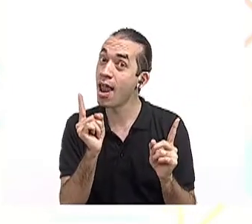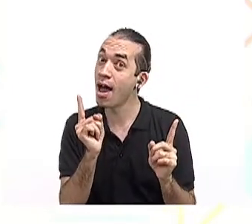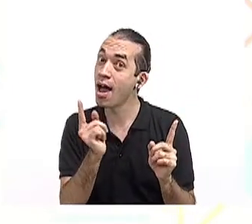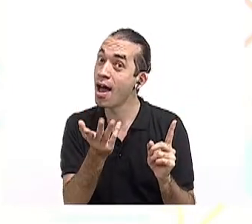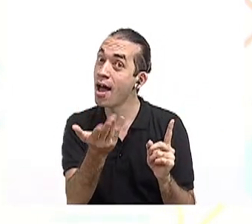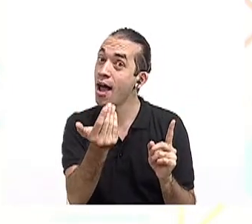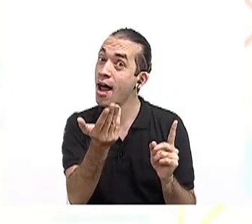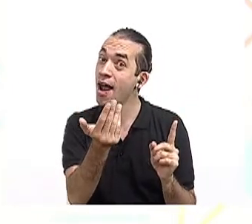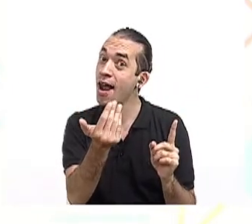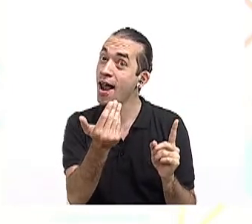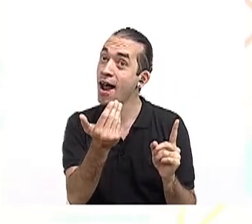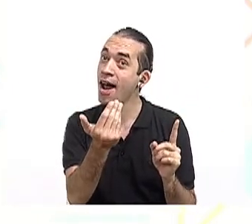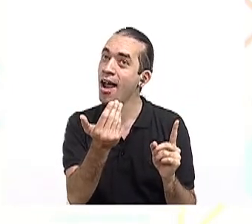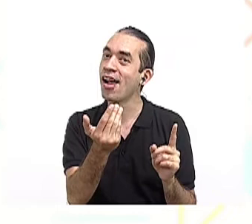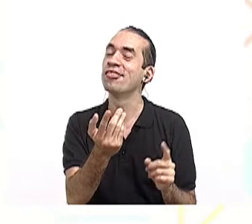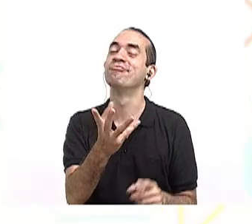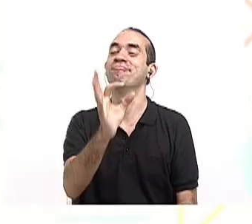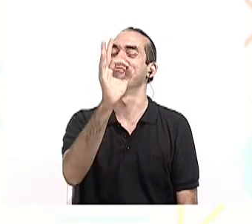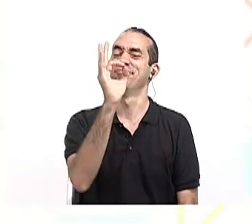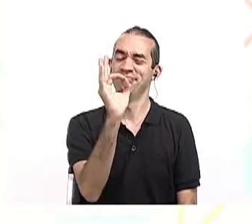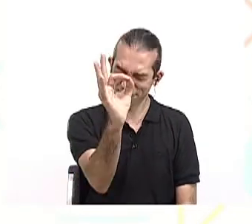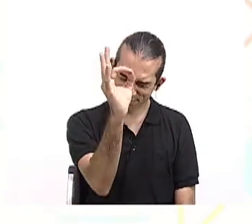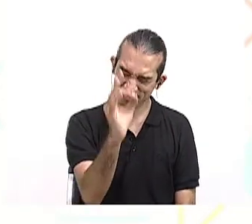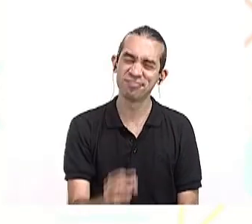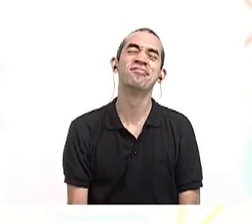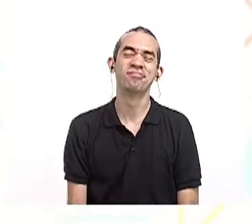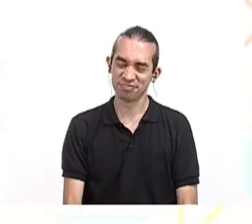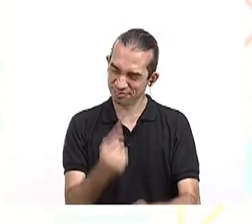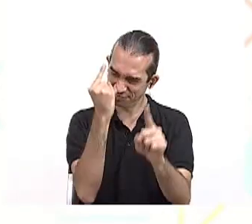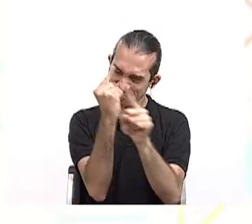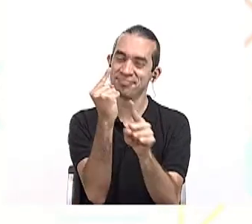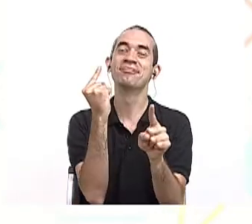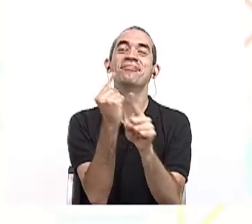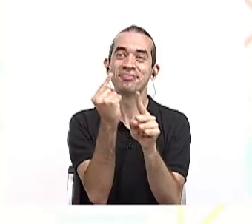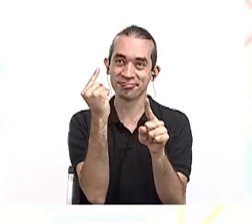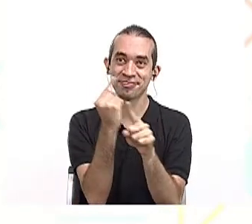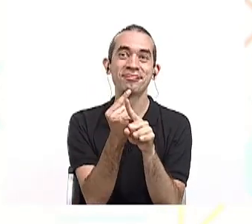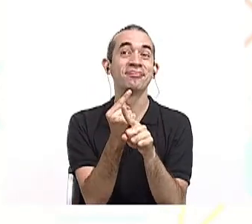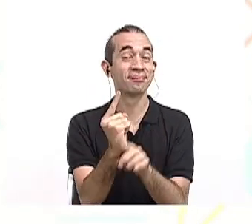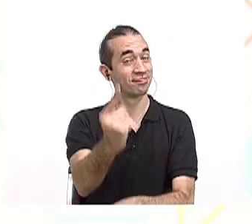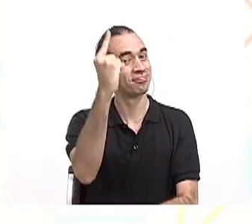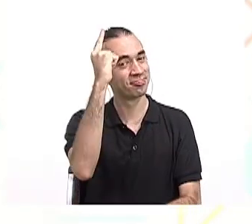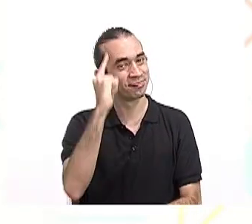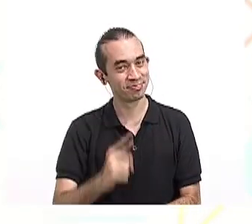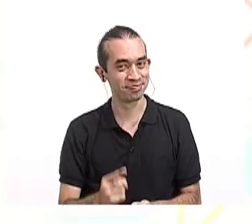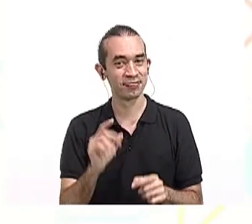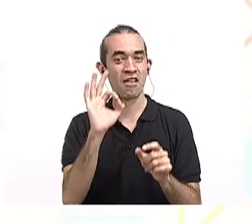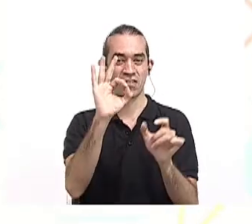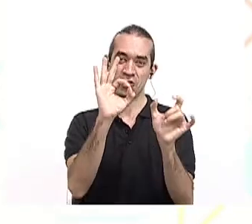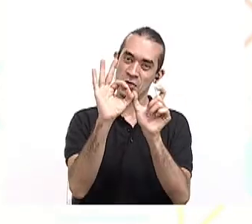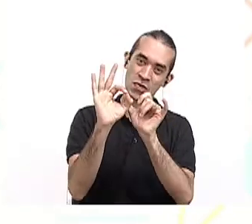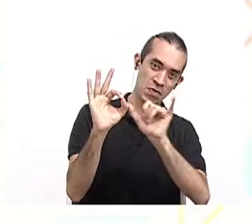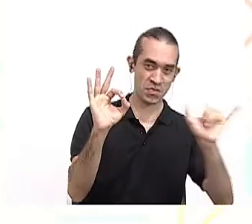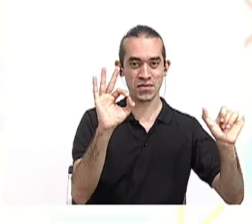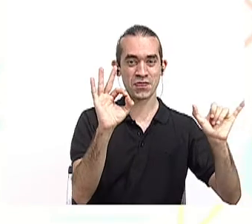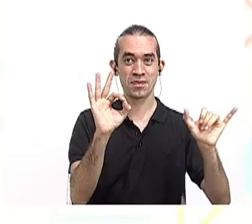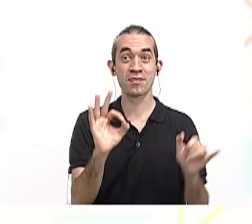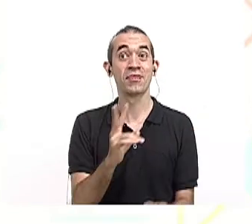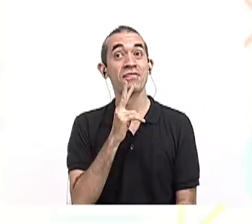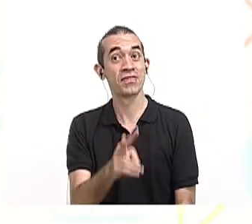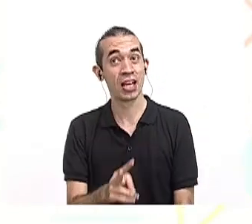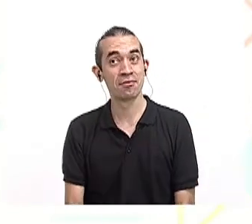a... Muy bien. Efectivamente, es un factor común,